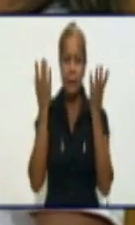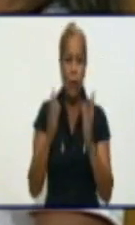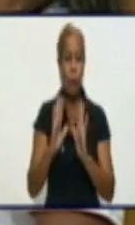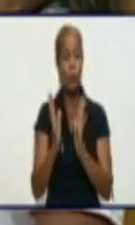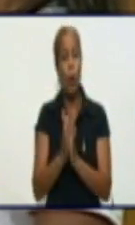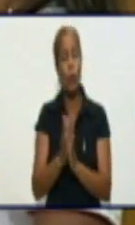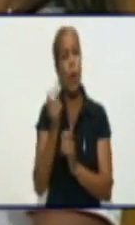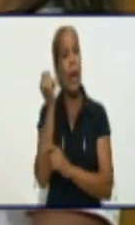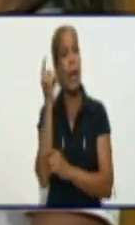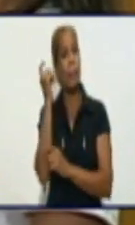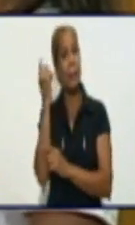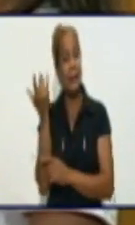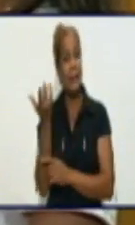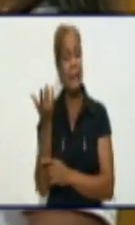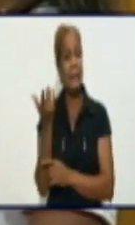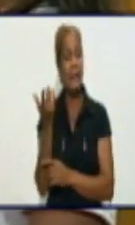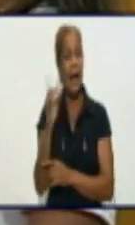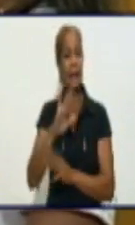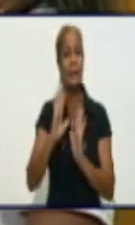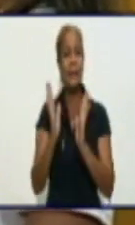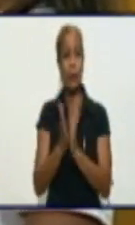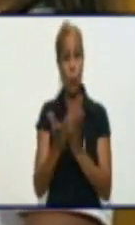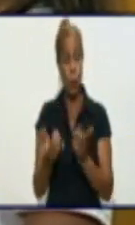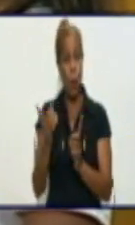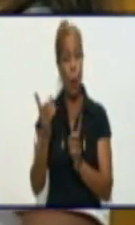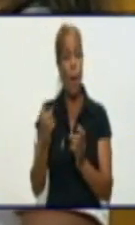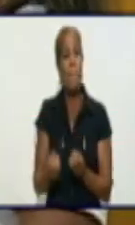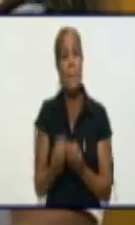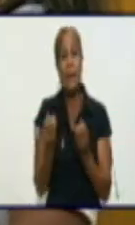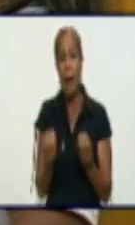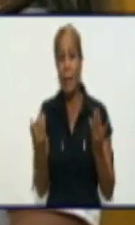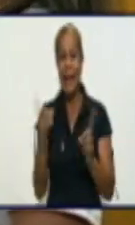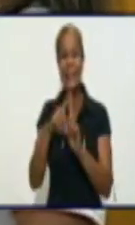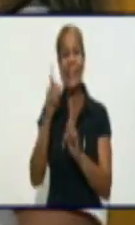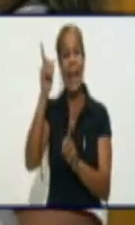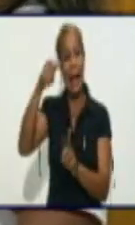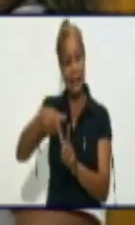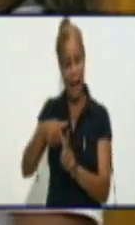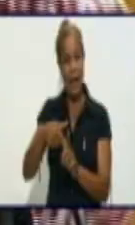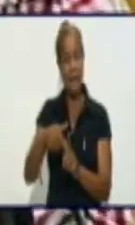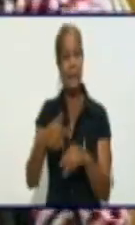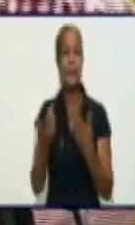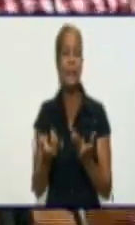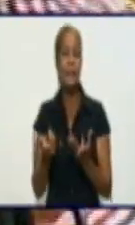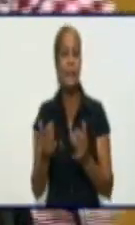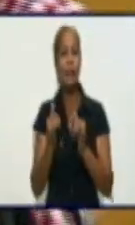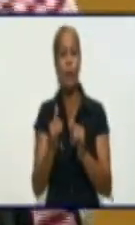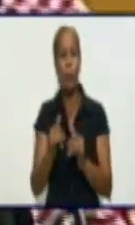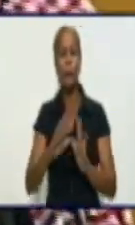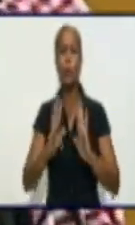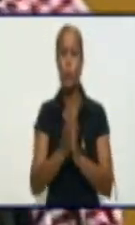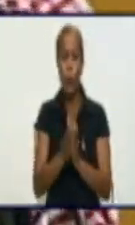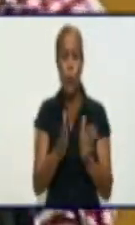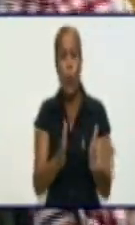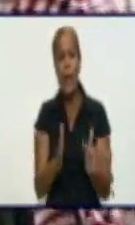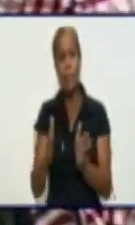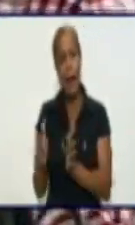experiencia de la 21ª edición del Primavera Teatral. Hemos estado conduciendo el